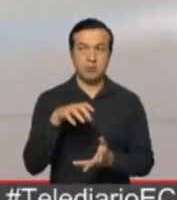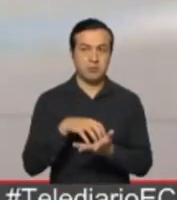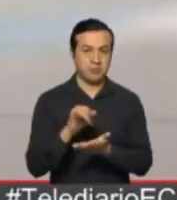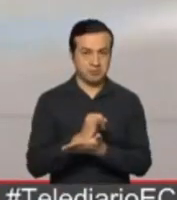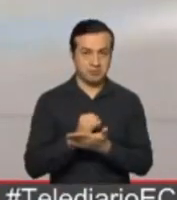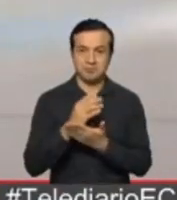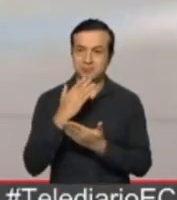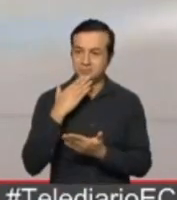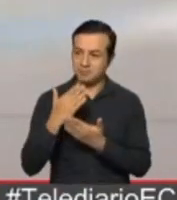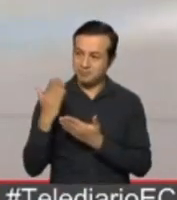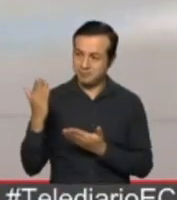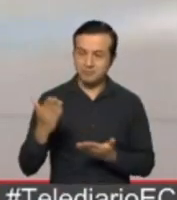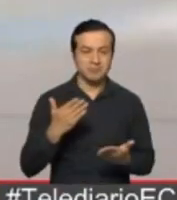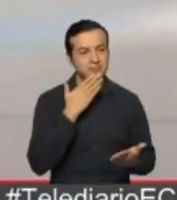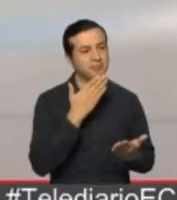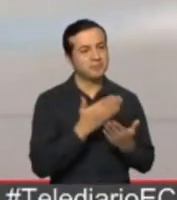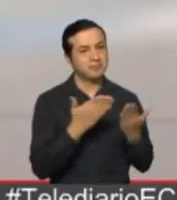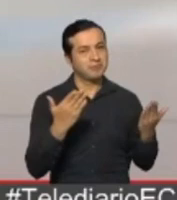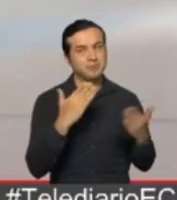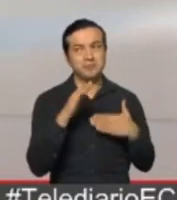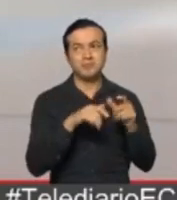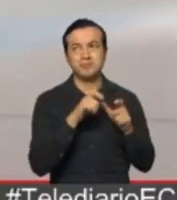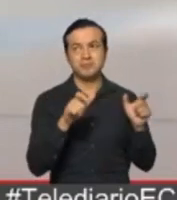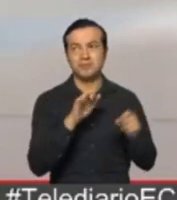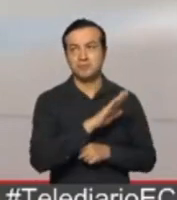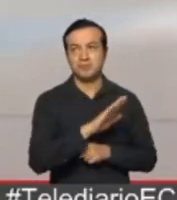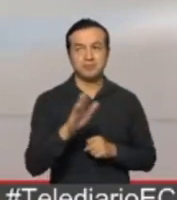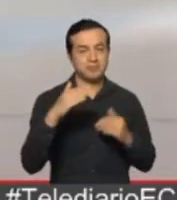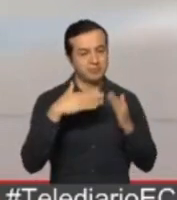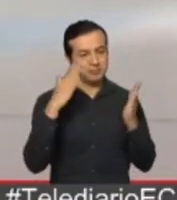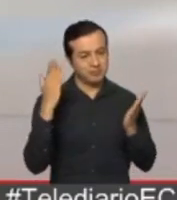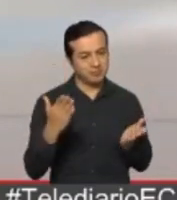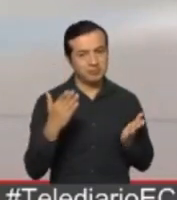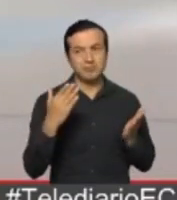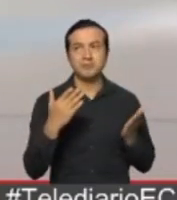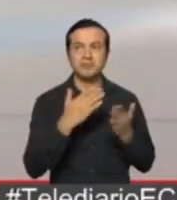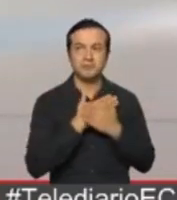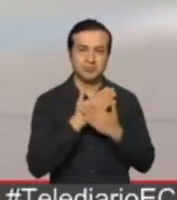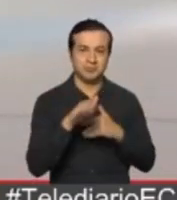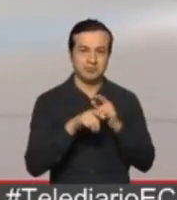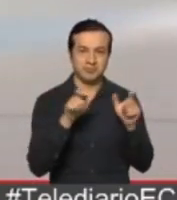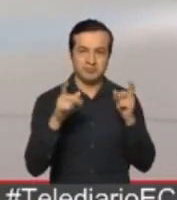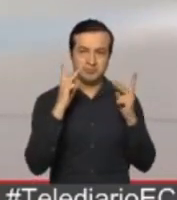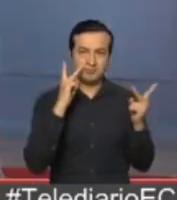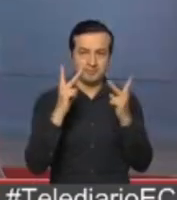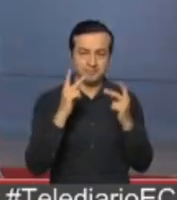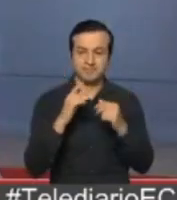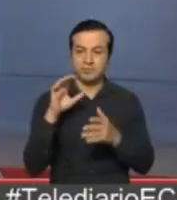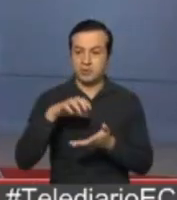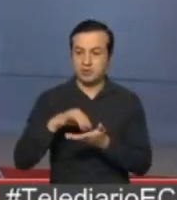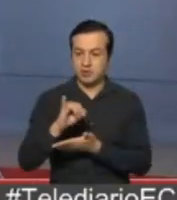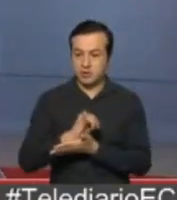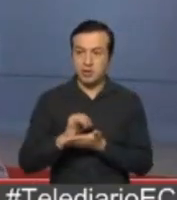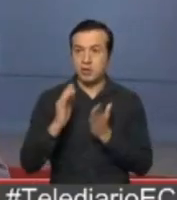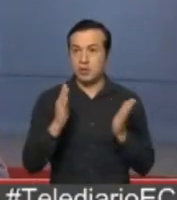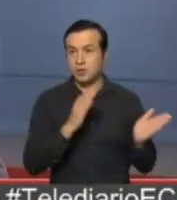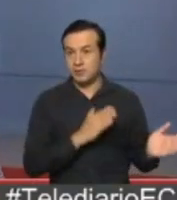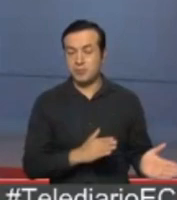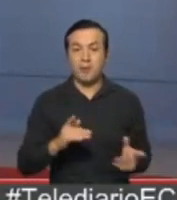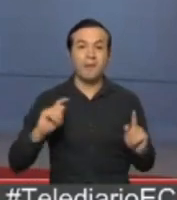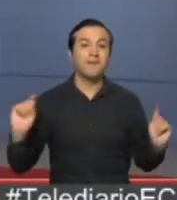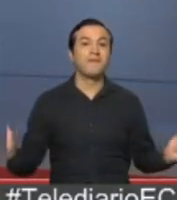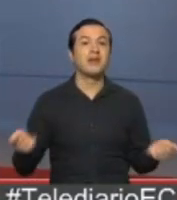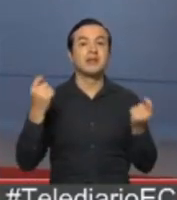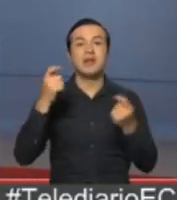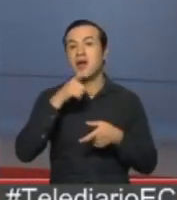bienvenida muy bien muchas gracias agradecer una vez más la apertura y el cordial saludo a todos quienes 2000 imbabura se preparan para las fiestas